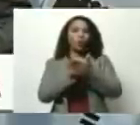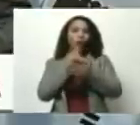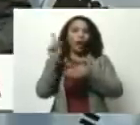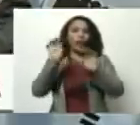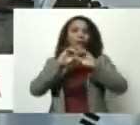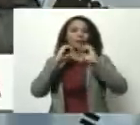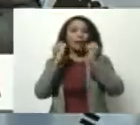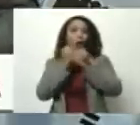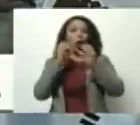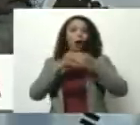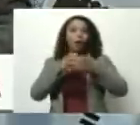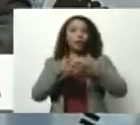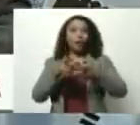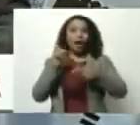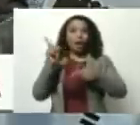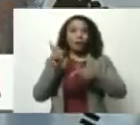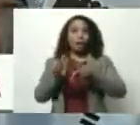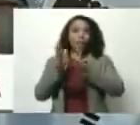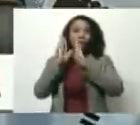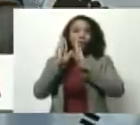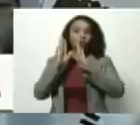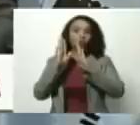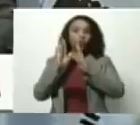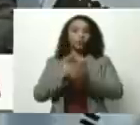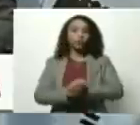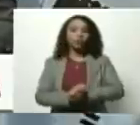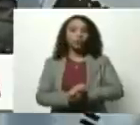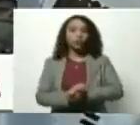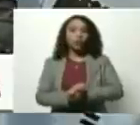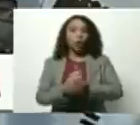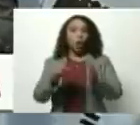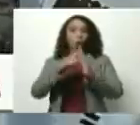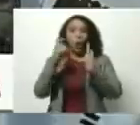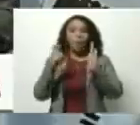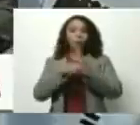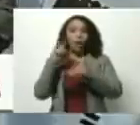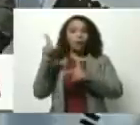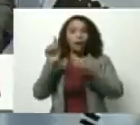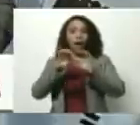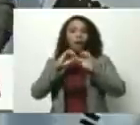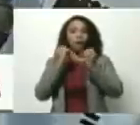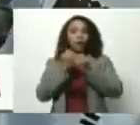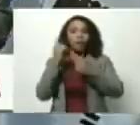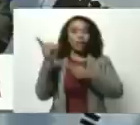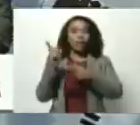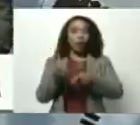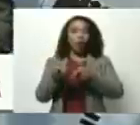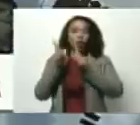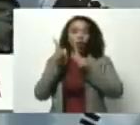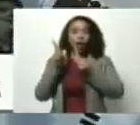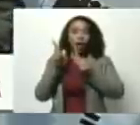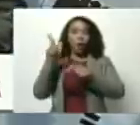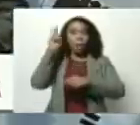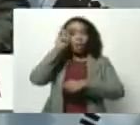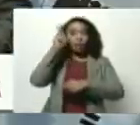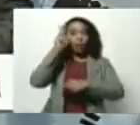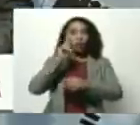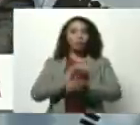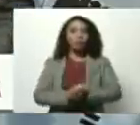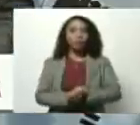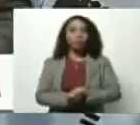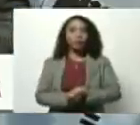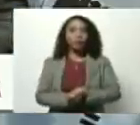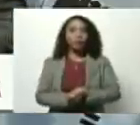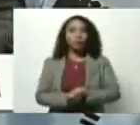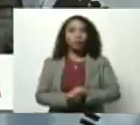de clases, o sea, en plena instalación educativa, en plena aula de clases. Allí las autoridades, los profesores,